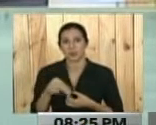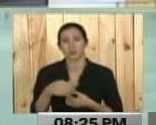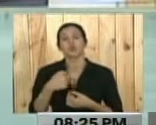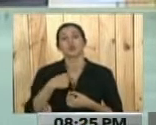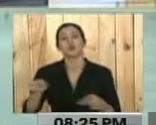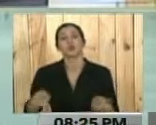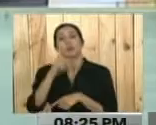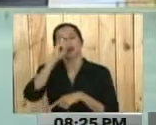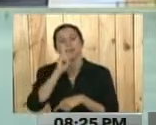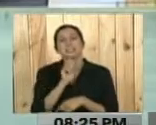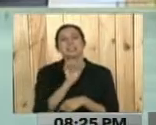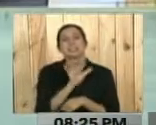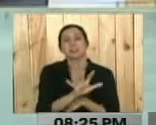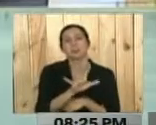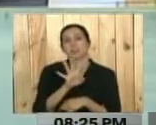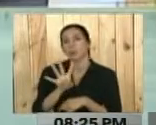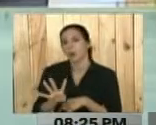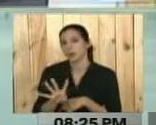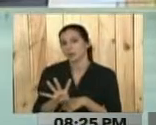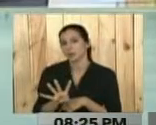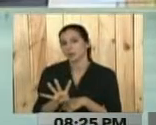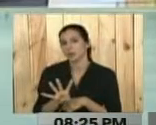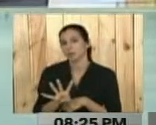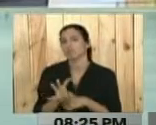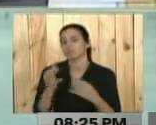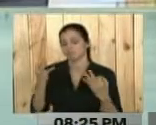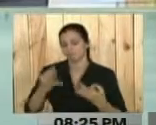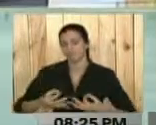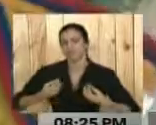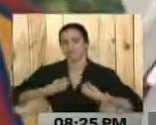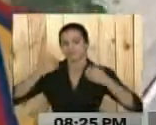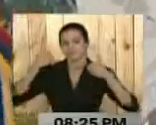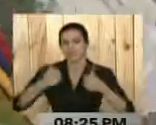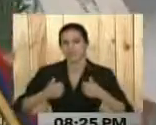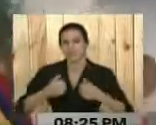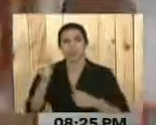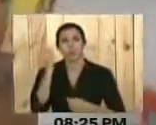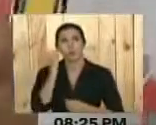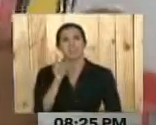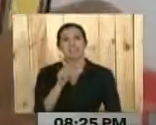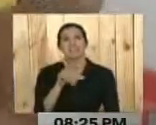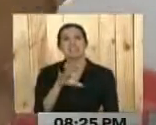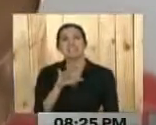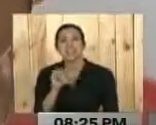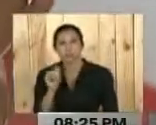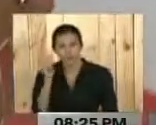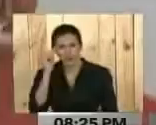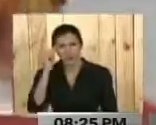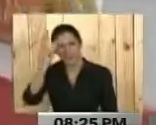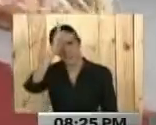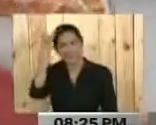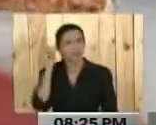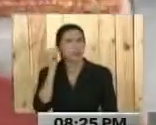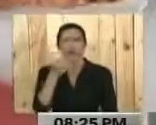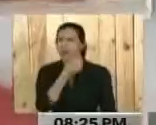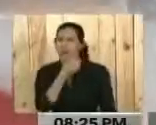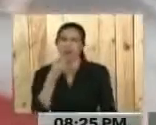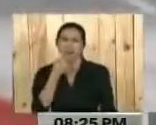Cumplo 54 años bien vividos y Lilia Vera me acaba de regalar estos tres hermosos